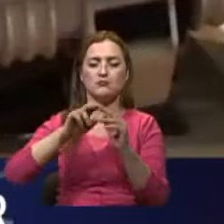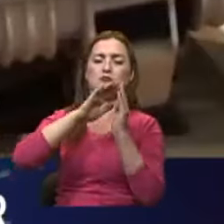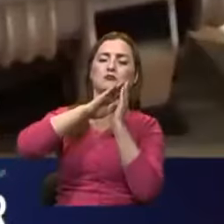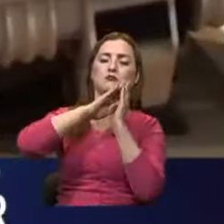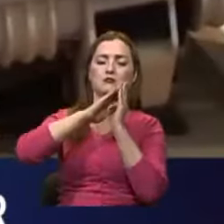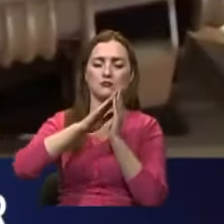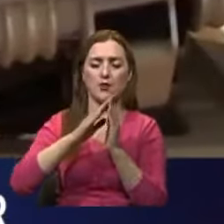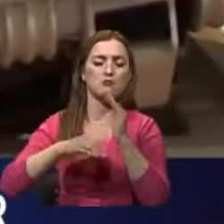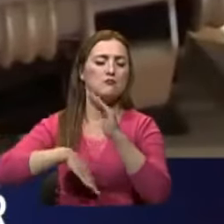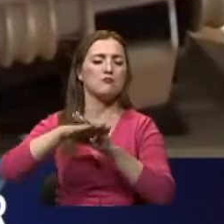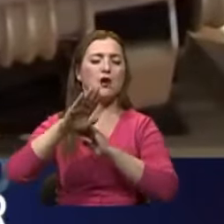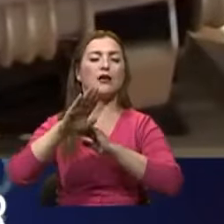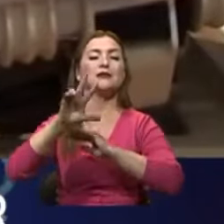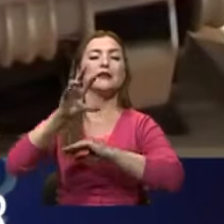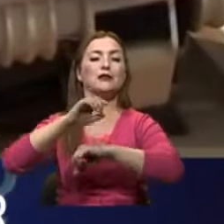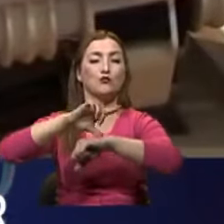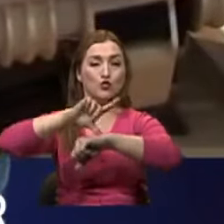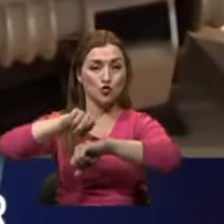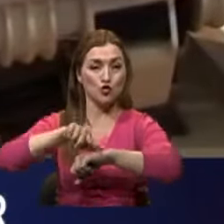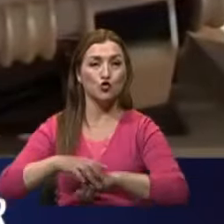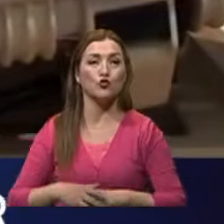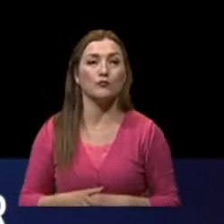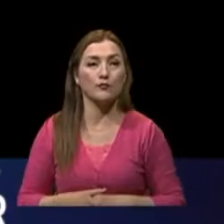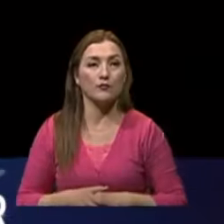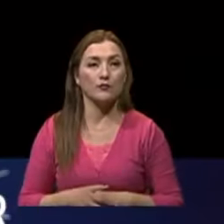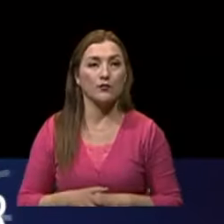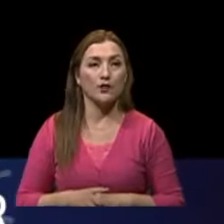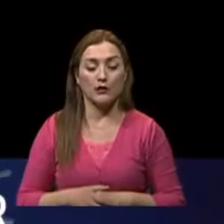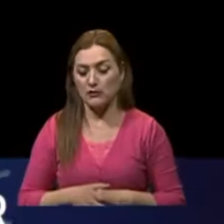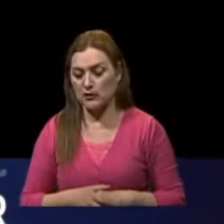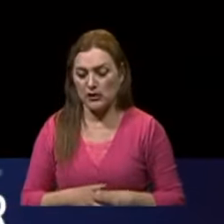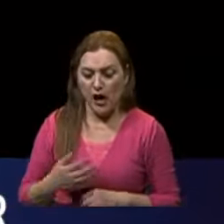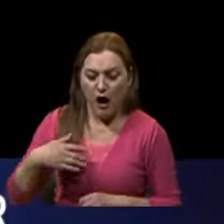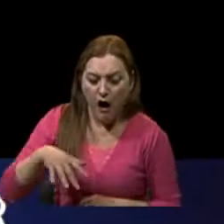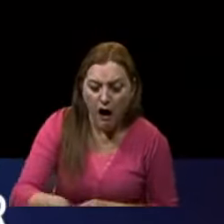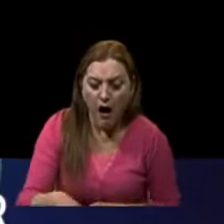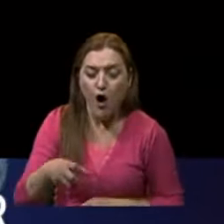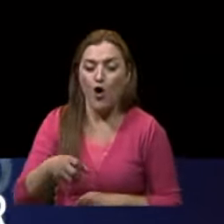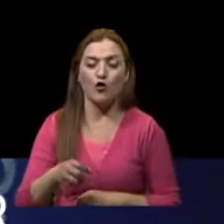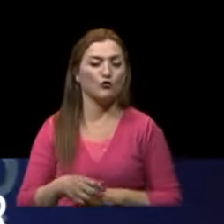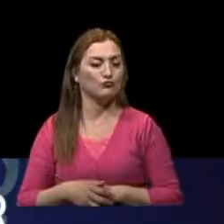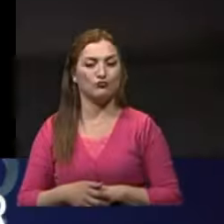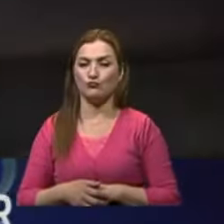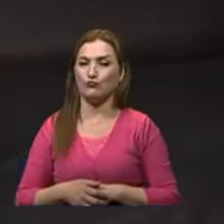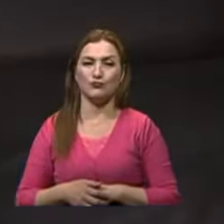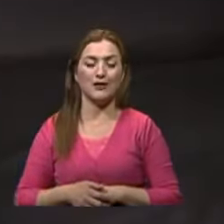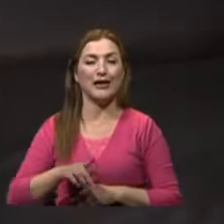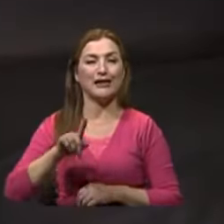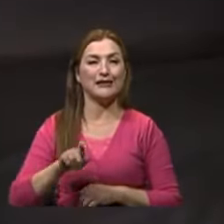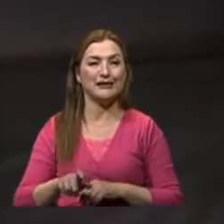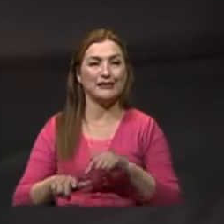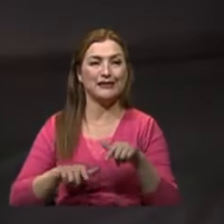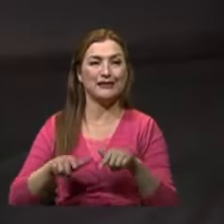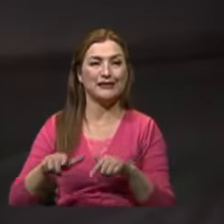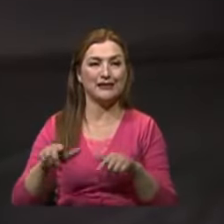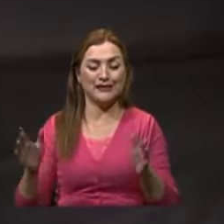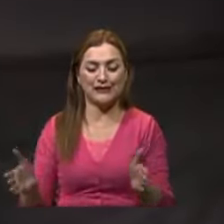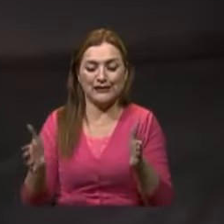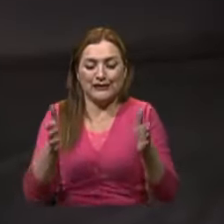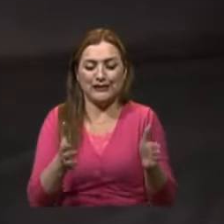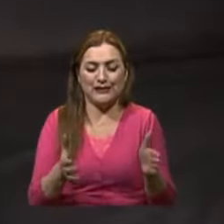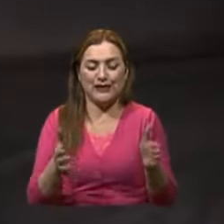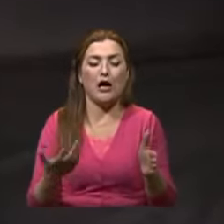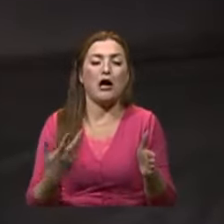por periodos mayores a 30 minutos. No recojas objetos del suelo. Necesitarás un alza-retrete por un tiempo no mayor a 3 meses